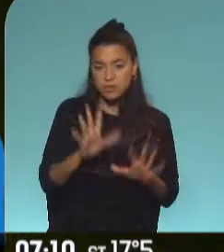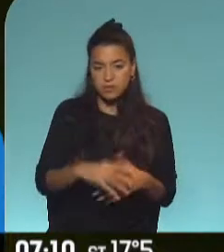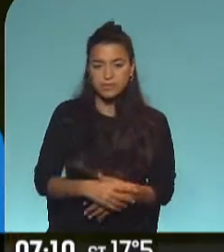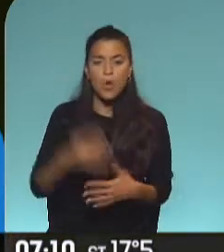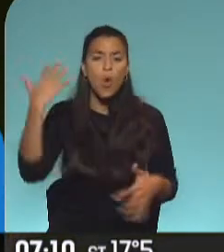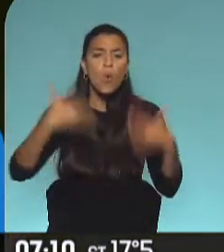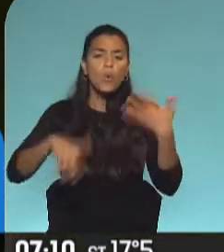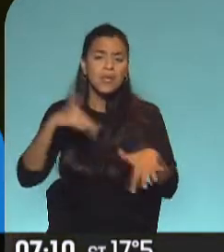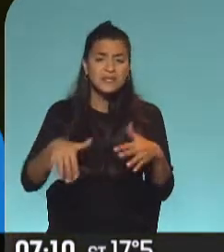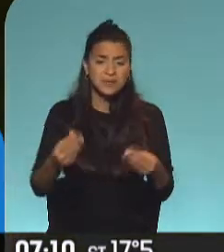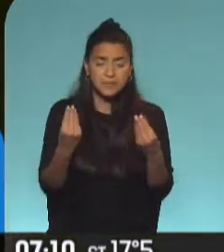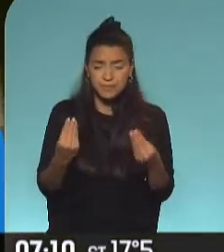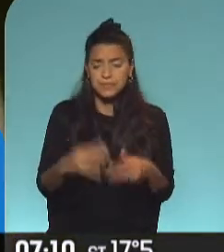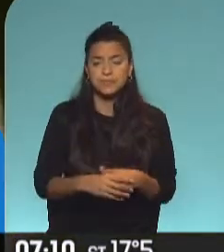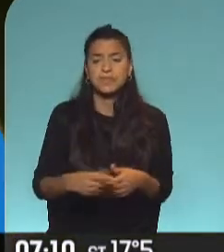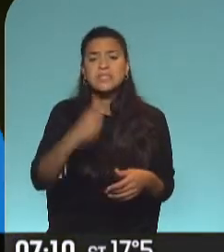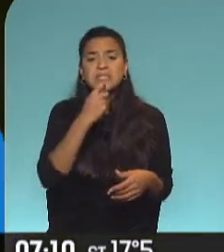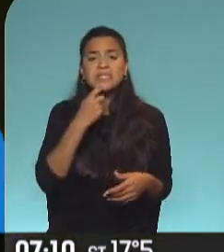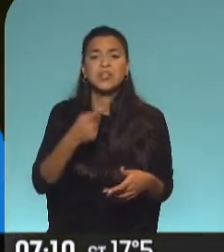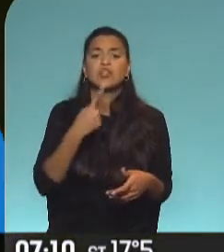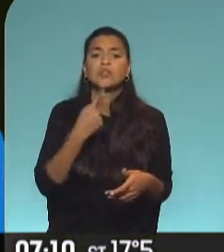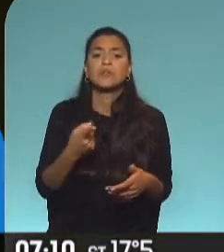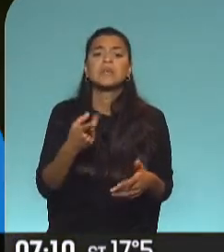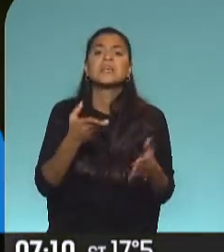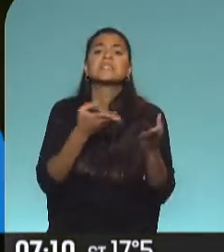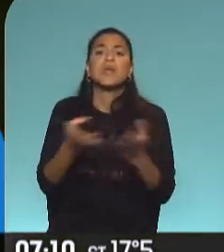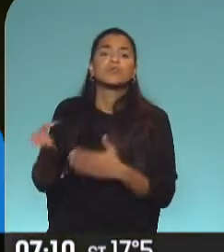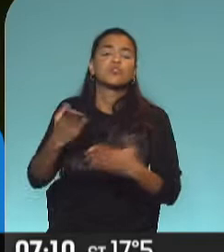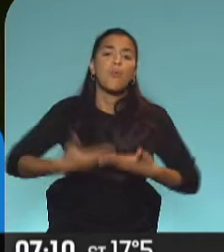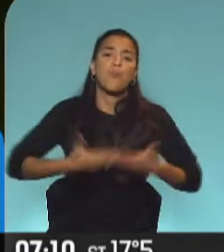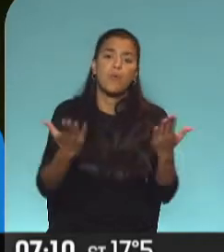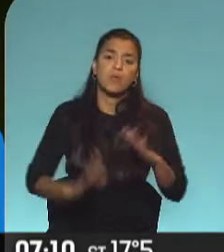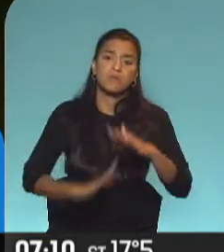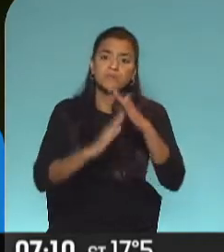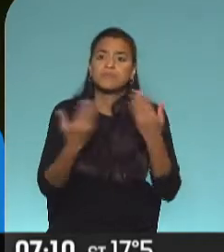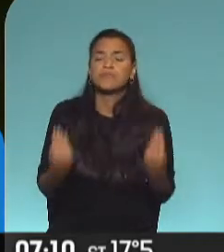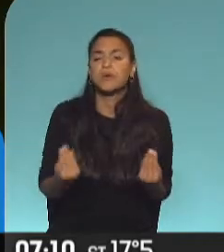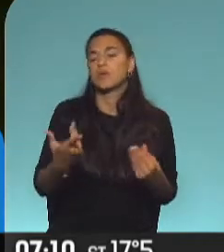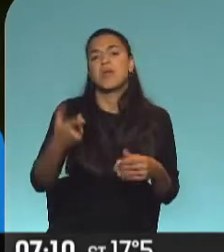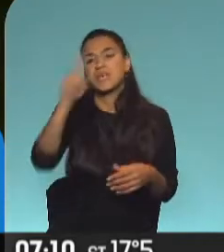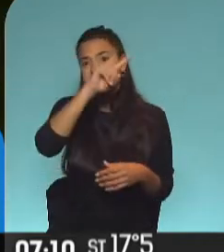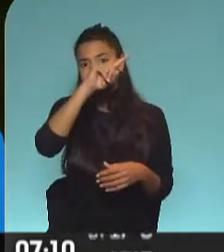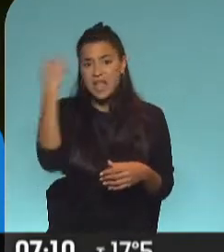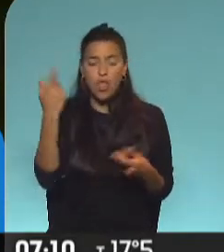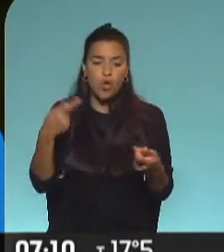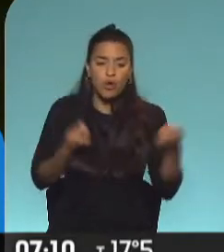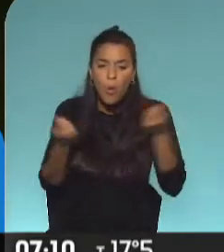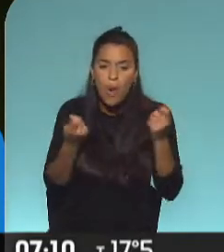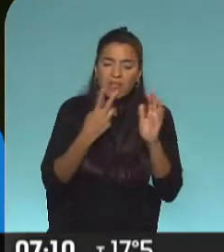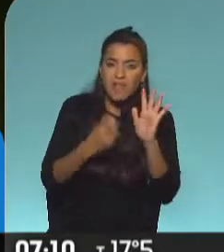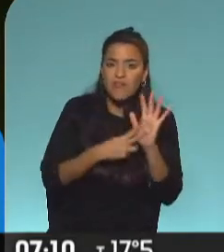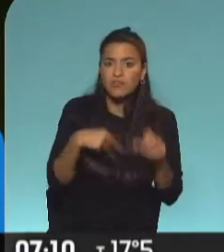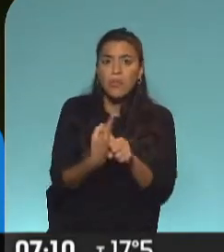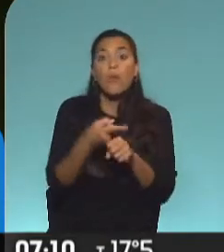La urgencia de alguna manera tenía que ver con que si no lo declarábamos servicio público esencial, el Estado no puede regular tarifas, y si el Estado no puede regular tarifas íbamos a tener un aumento